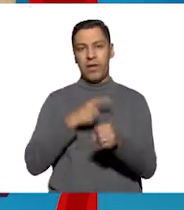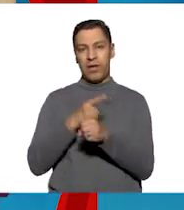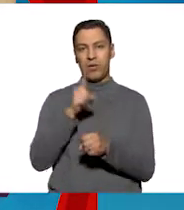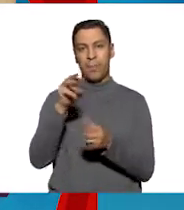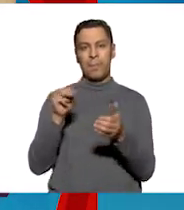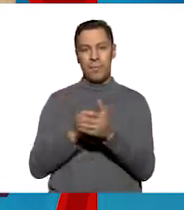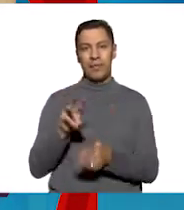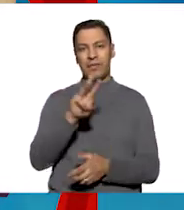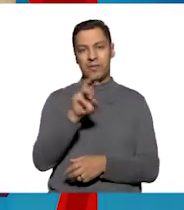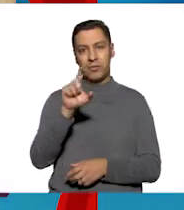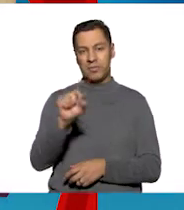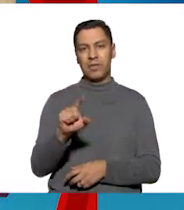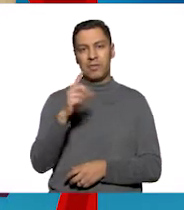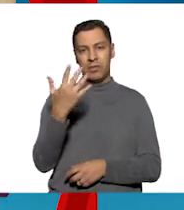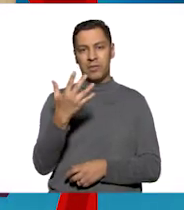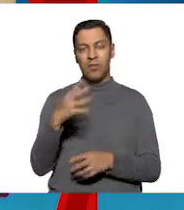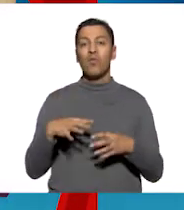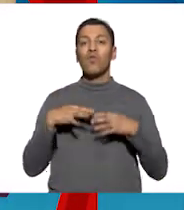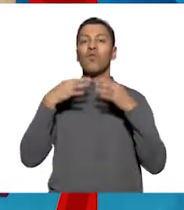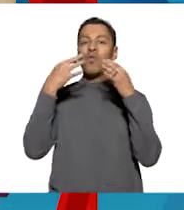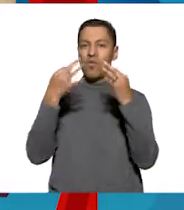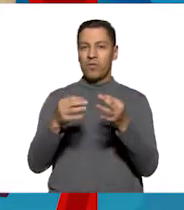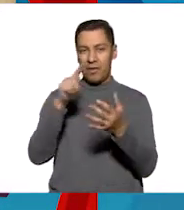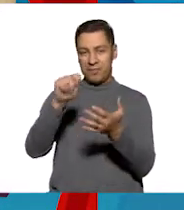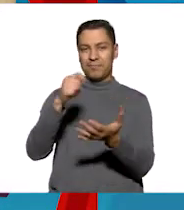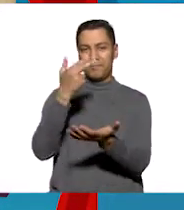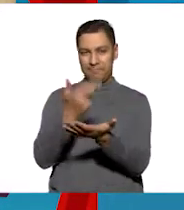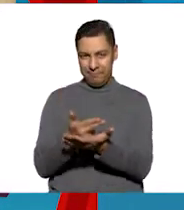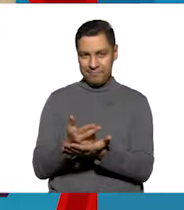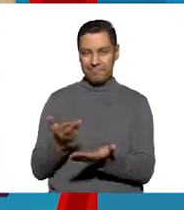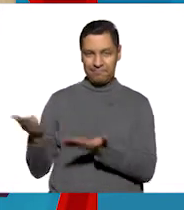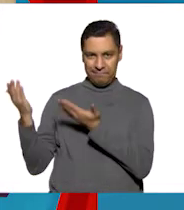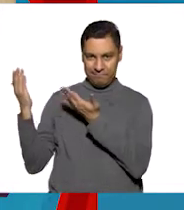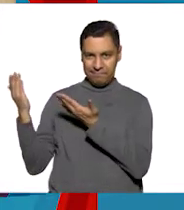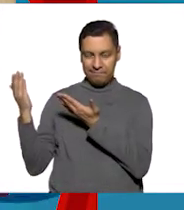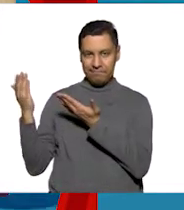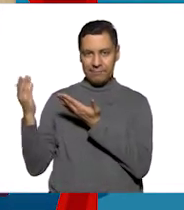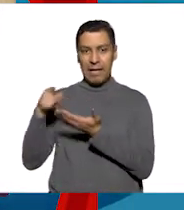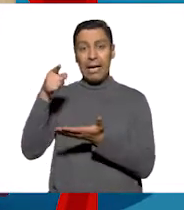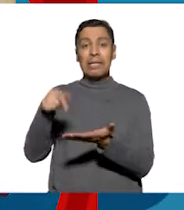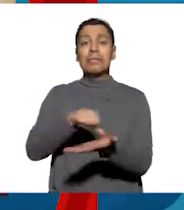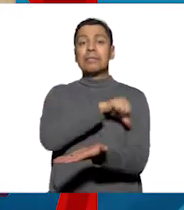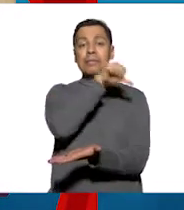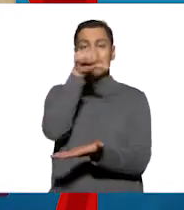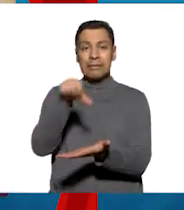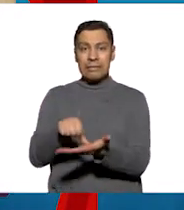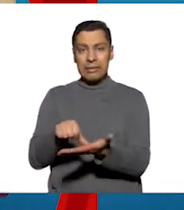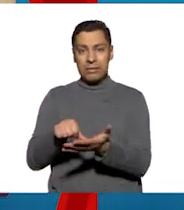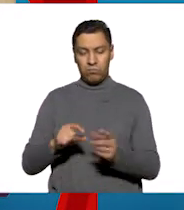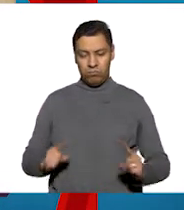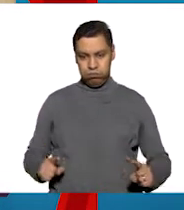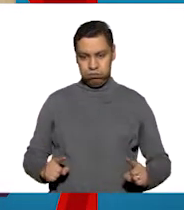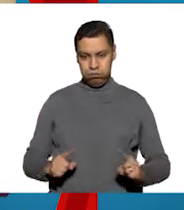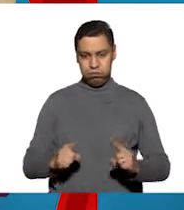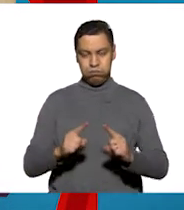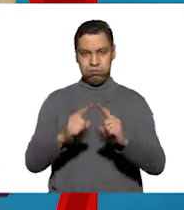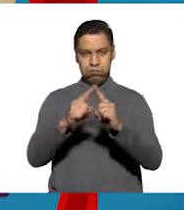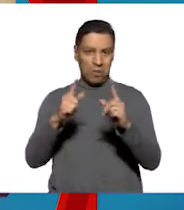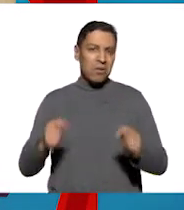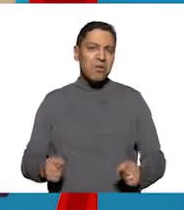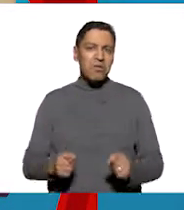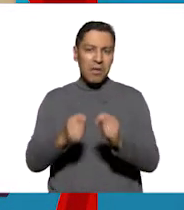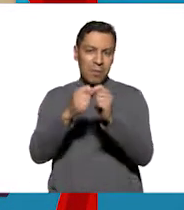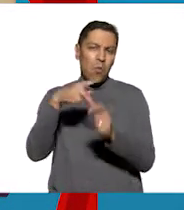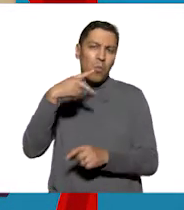1325, lograron fundar la ciudad de México Tenochtitlan, en cuyo centro erigieron un templo dedicado a